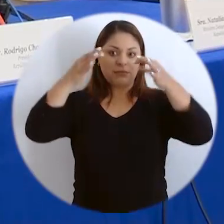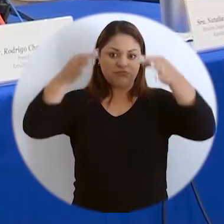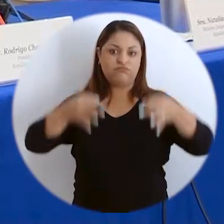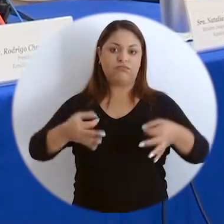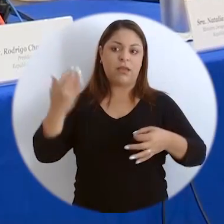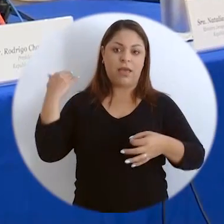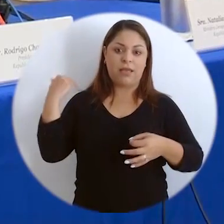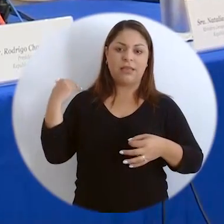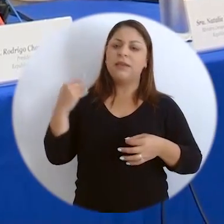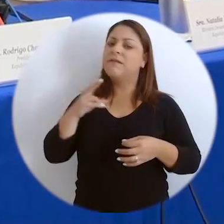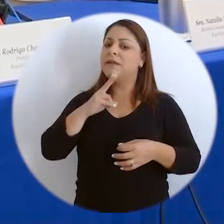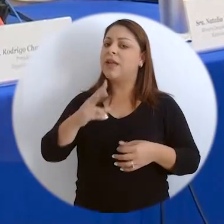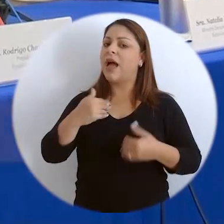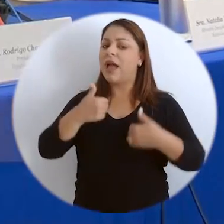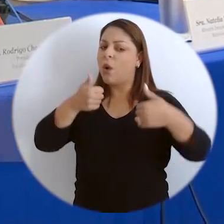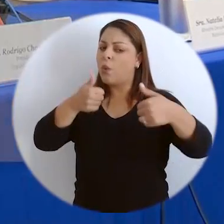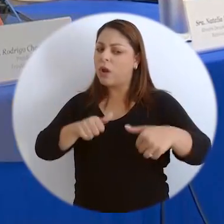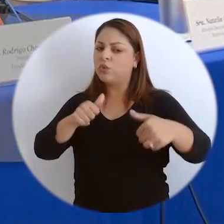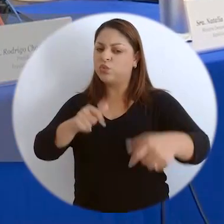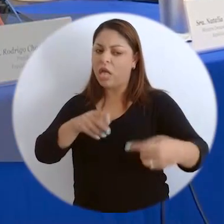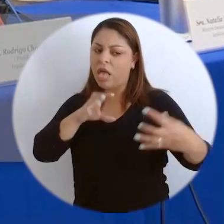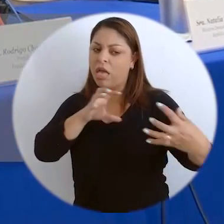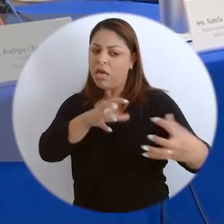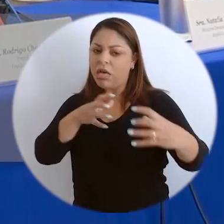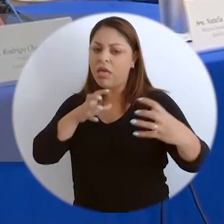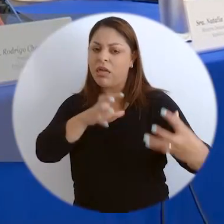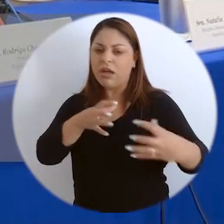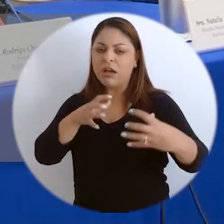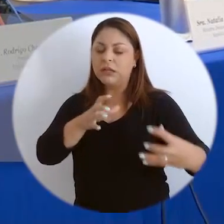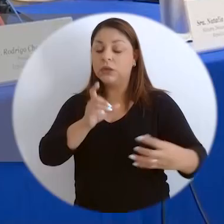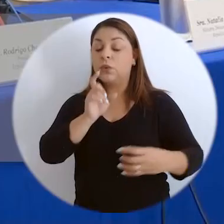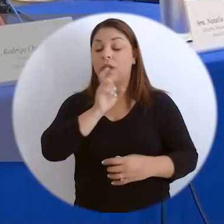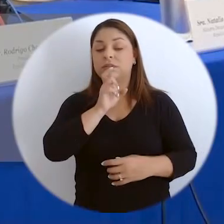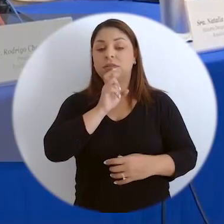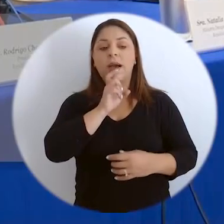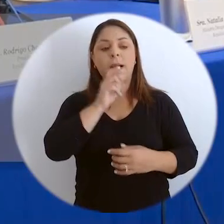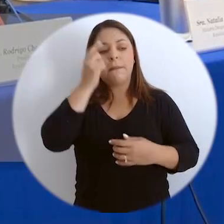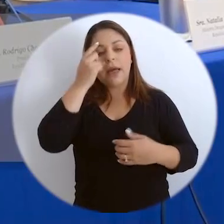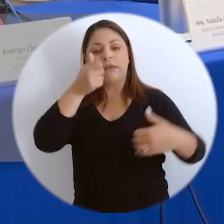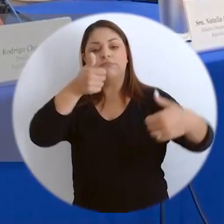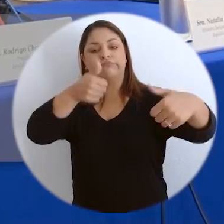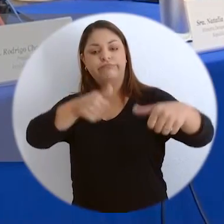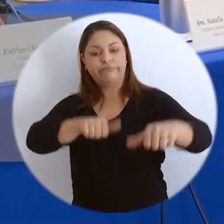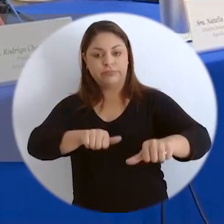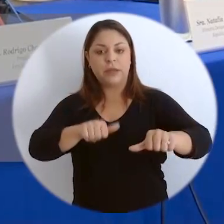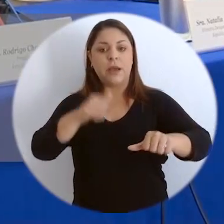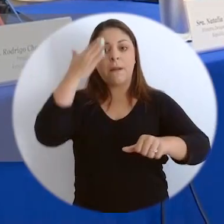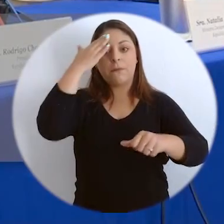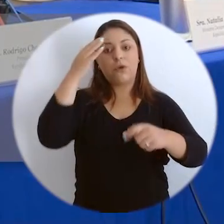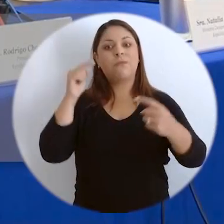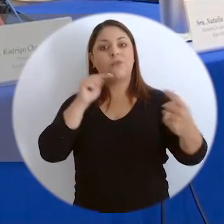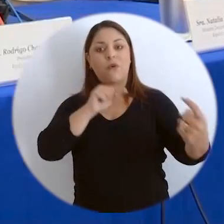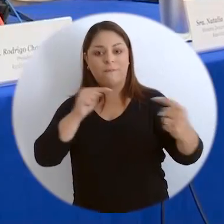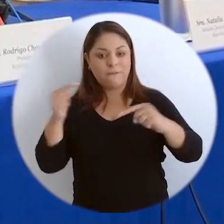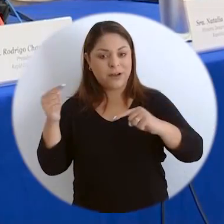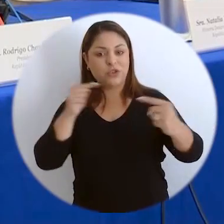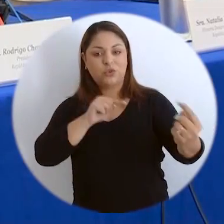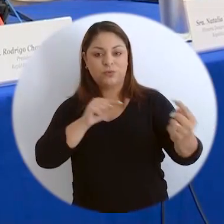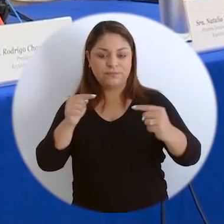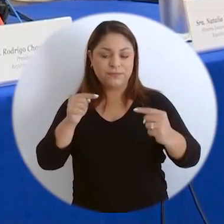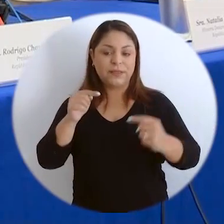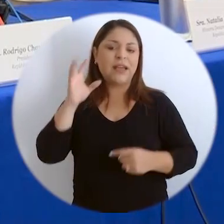la búsqueda de acuerdos desde la conflictividad. Creo que también un desacierto importante ha sido